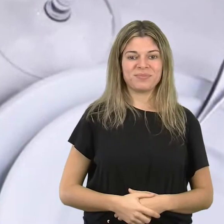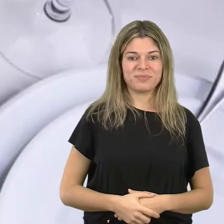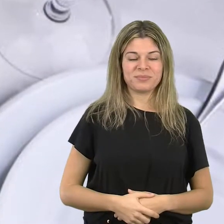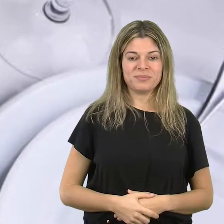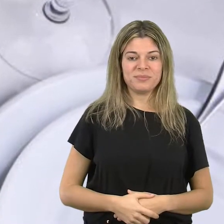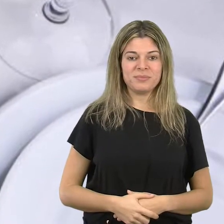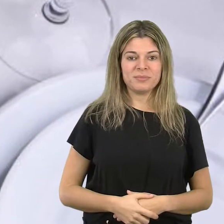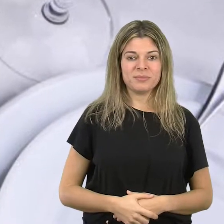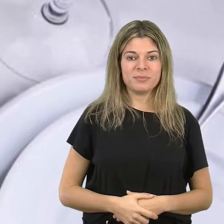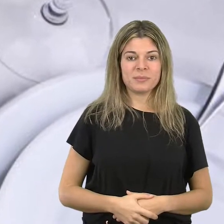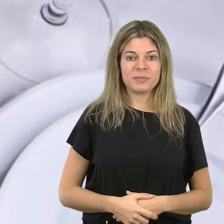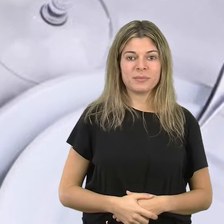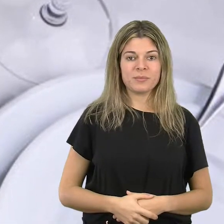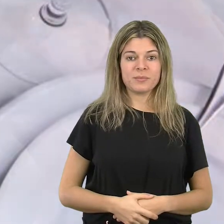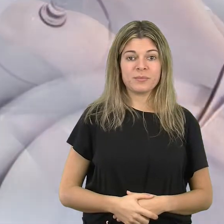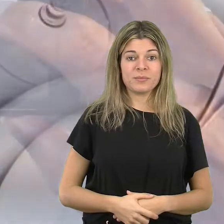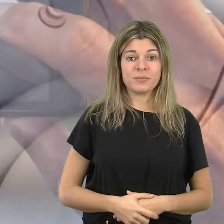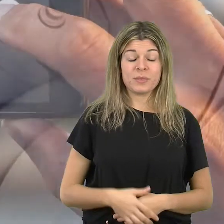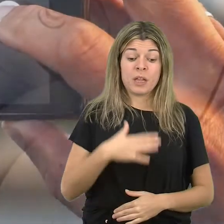manjar.